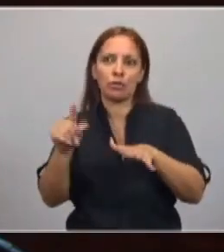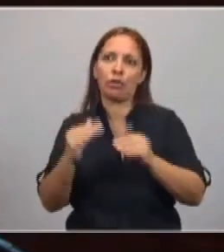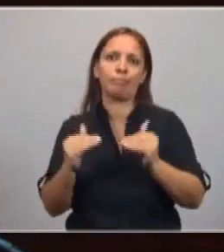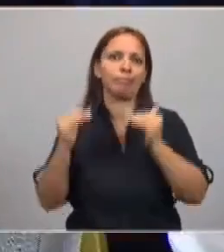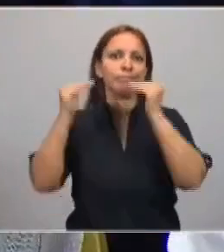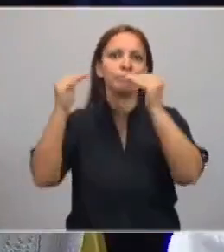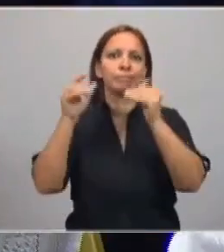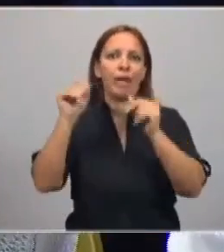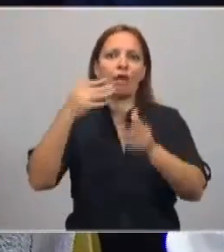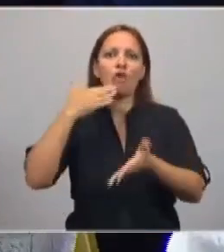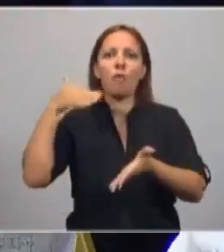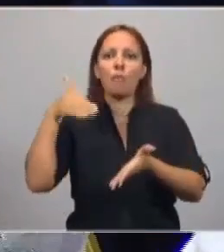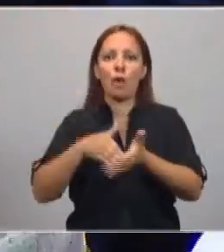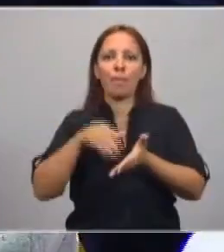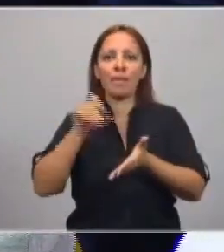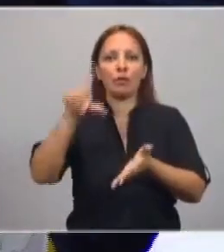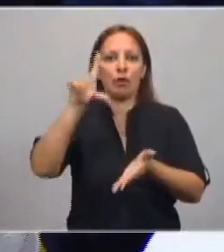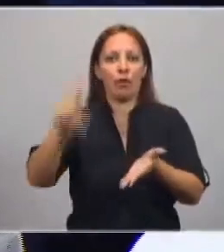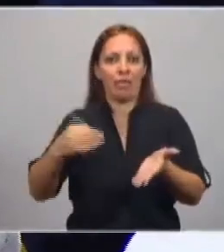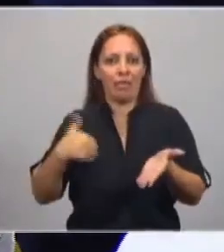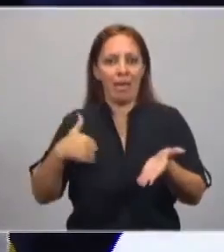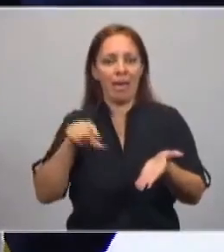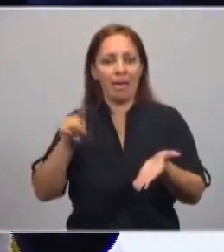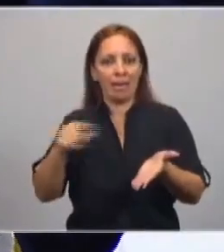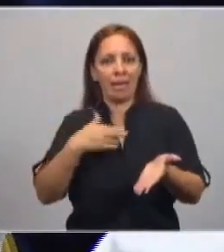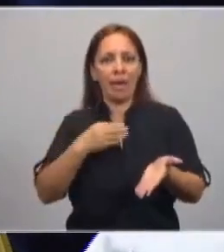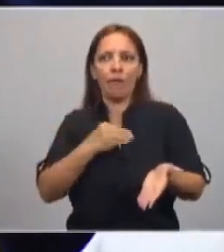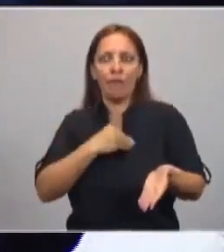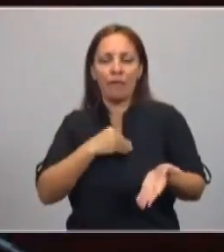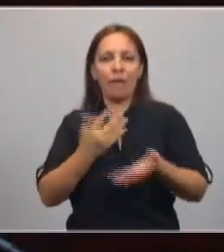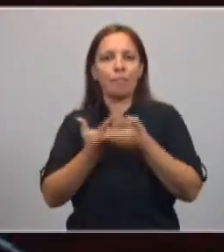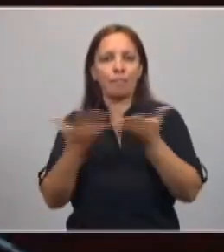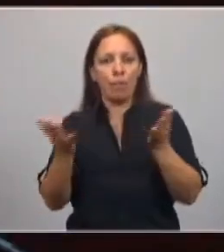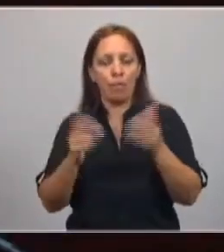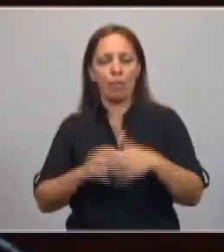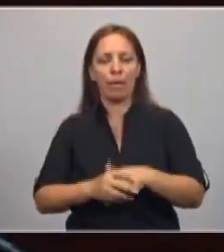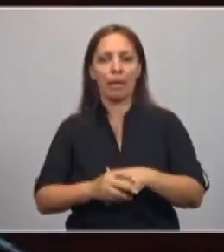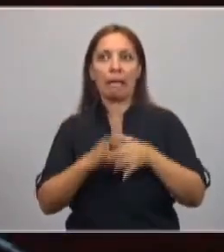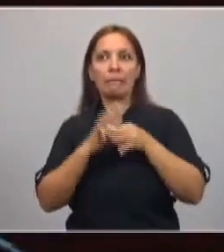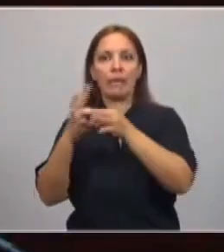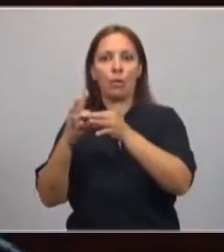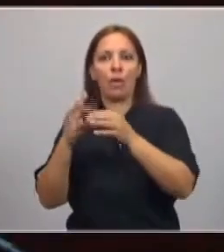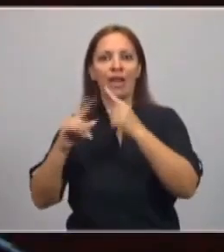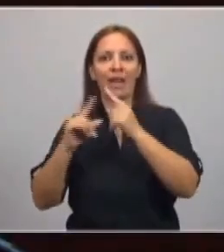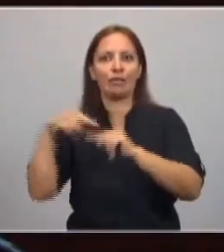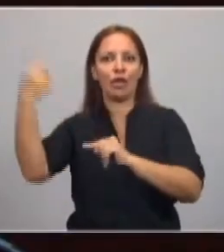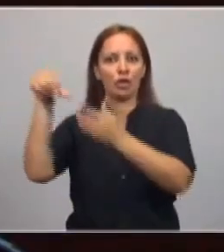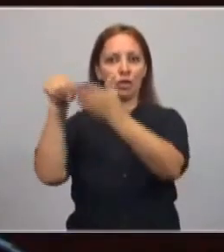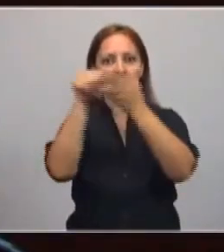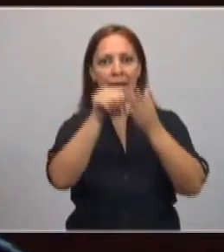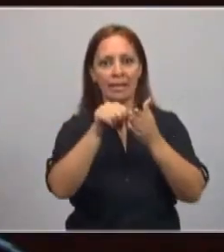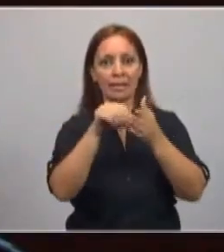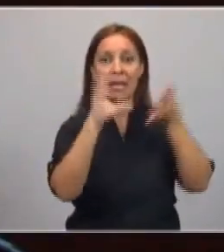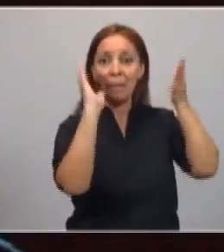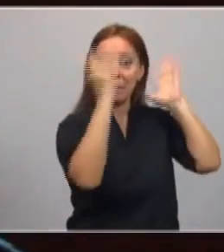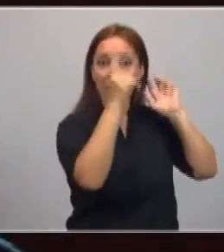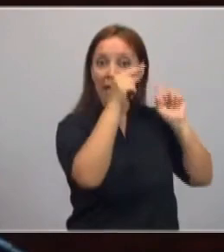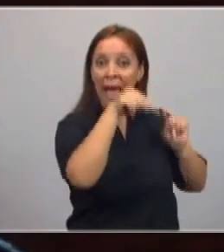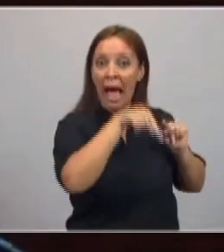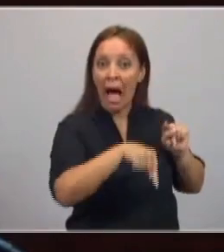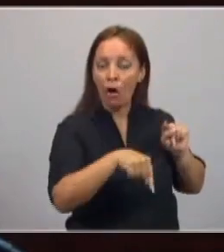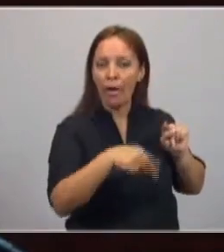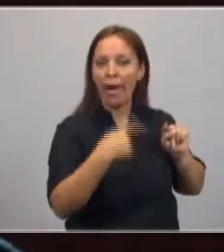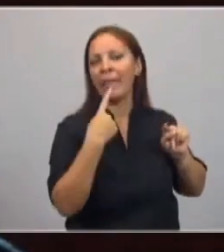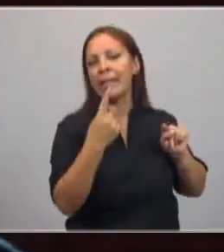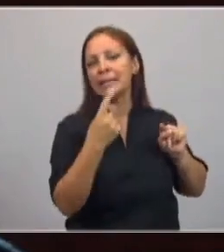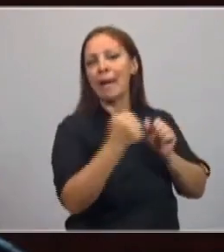los compromisos que nuestra fe pública tiene con los gobiernos extranjeros. Milei aplica ahora la